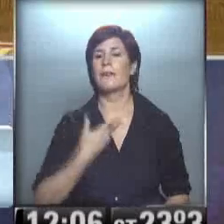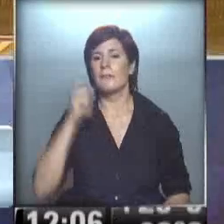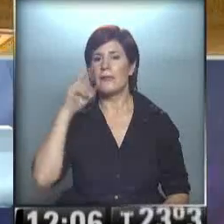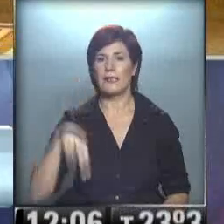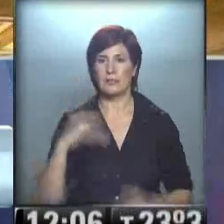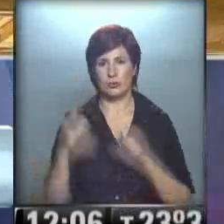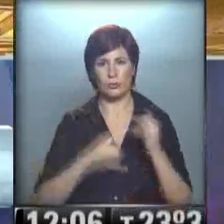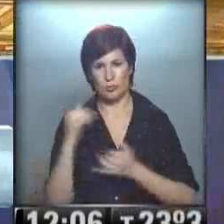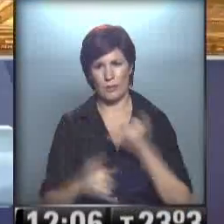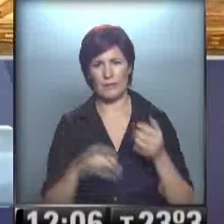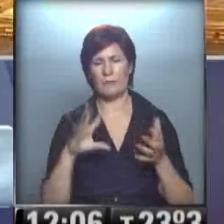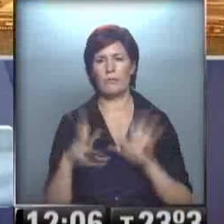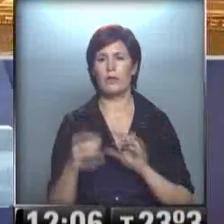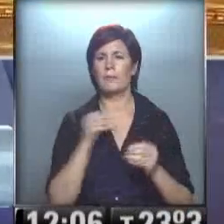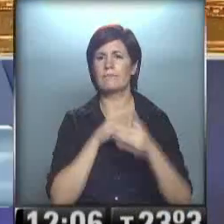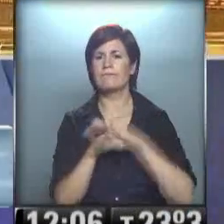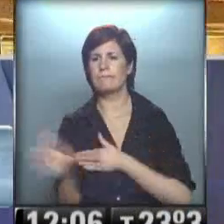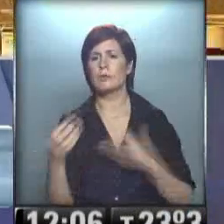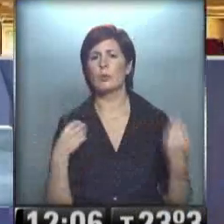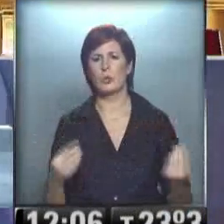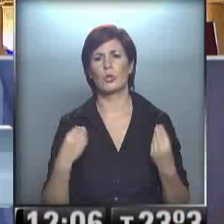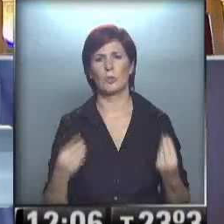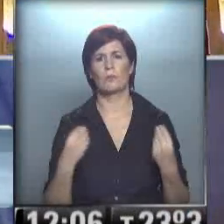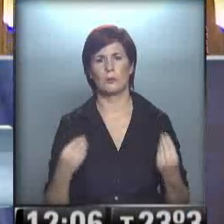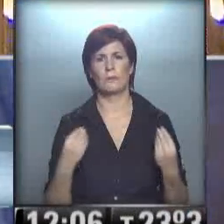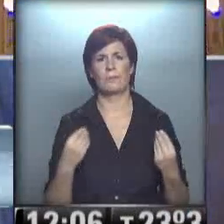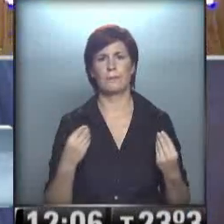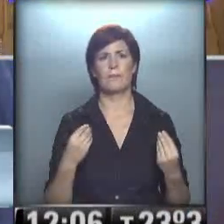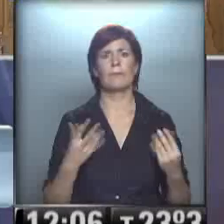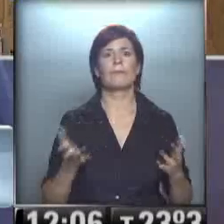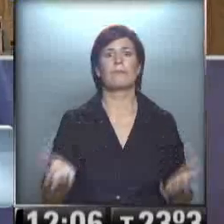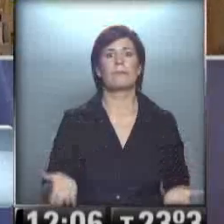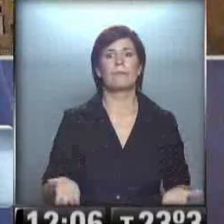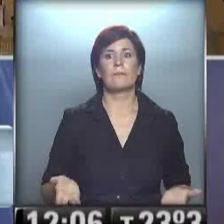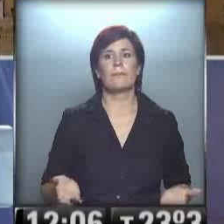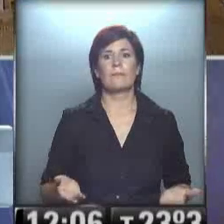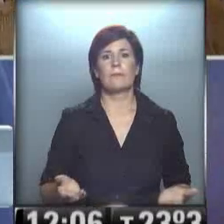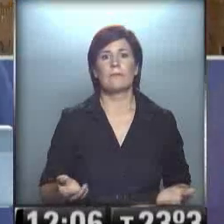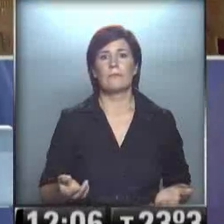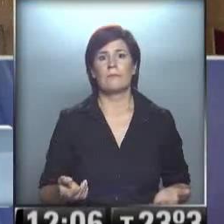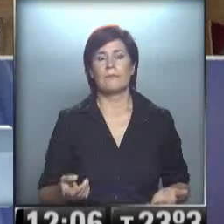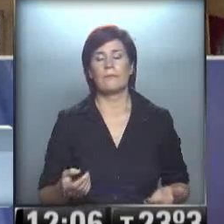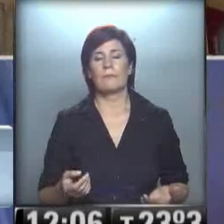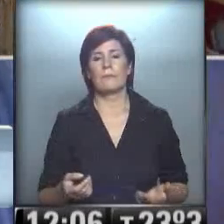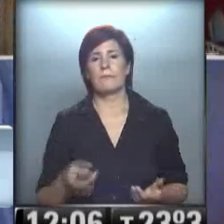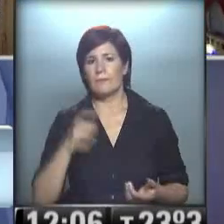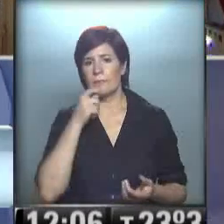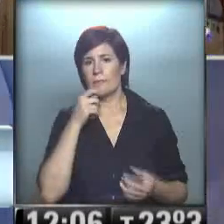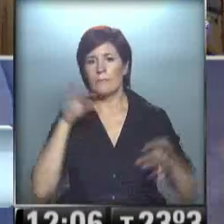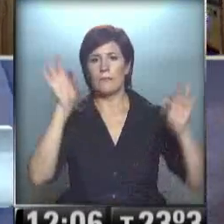cómo iba a ser protocolarmente todo el desarrollo del acto. Sí. Ahora, ¿en qué momento va a reinaugurar las